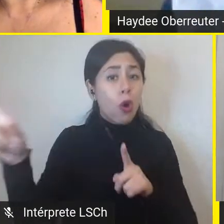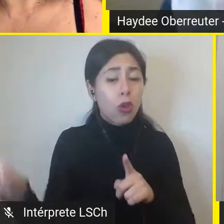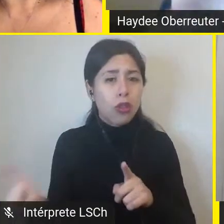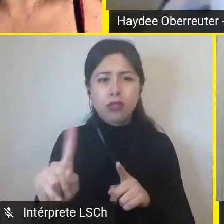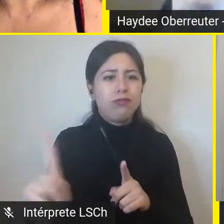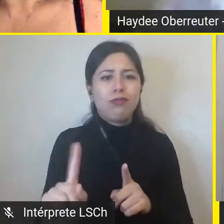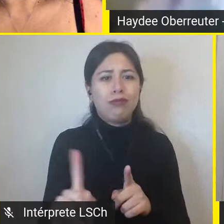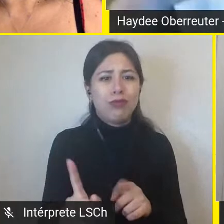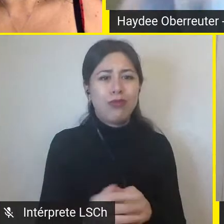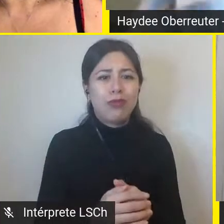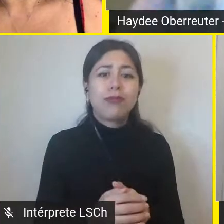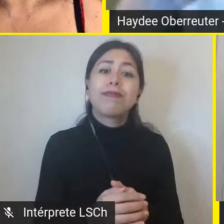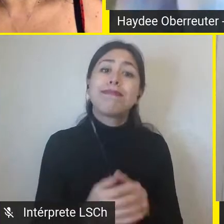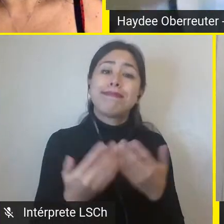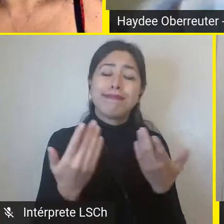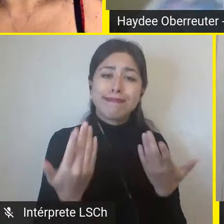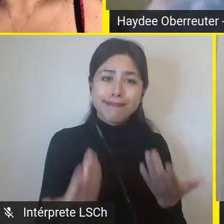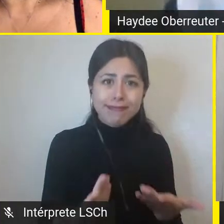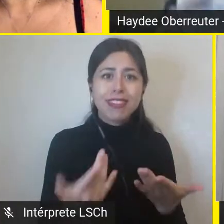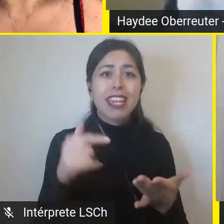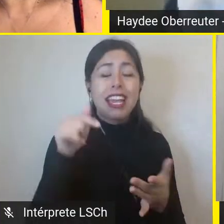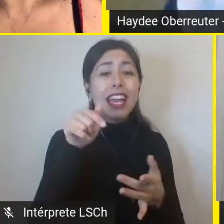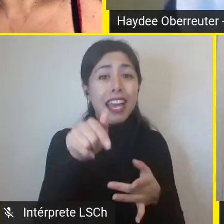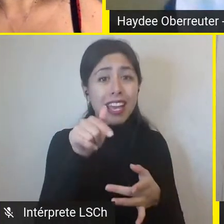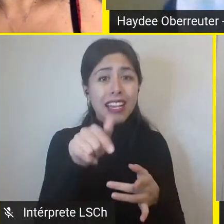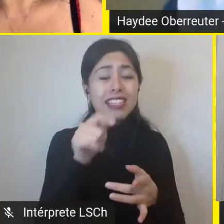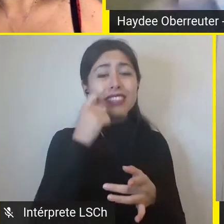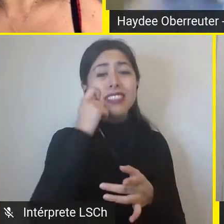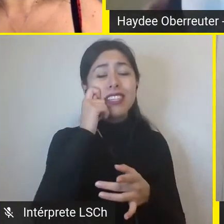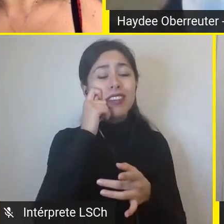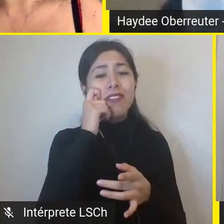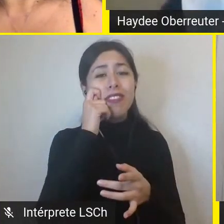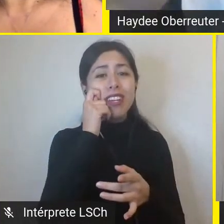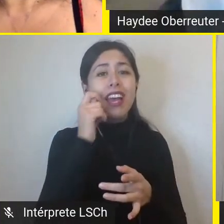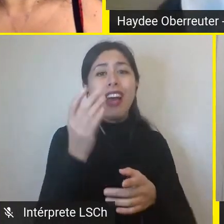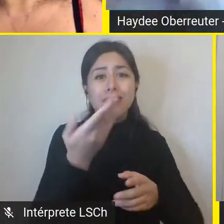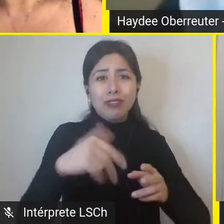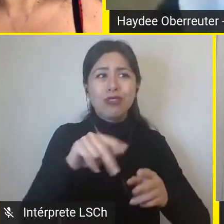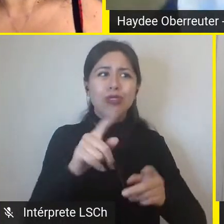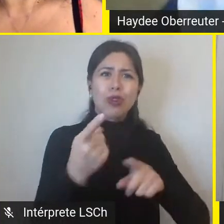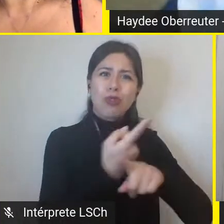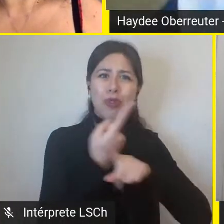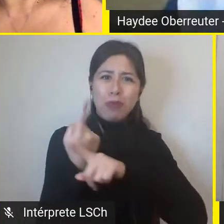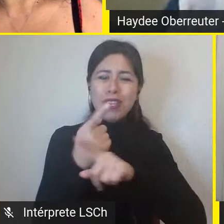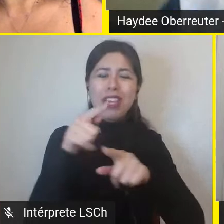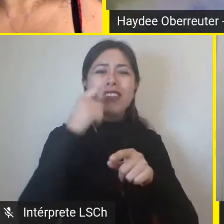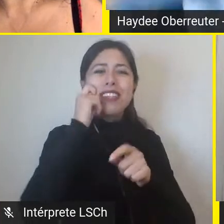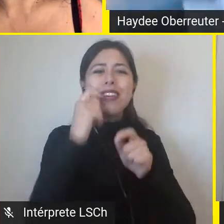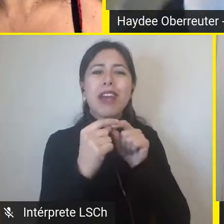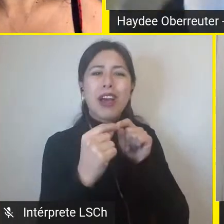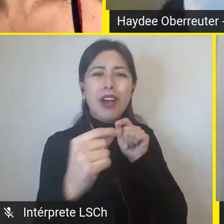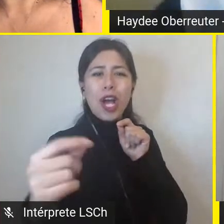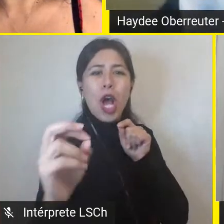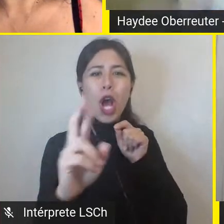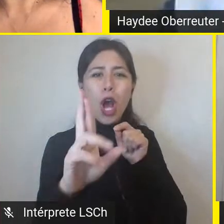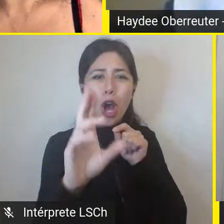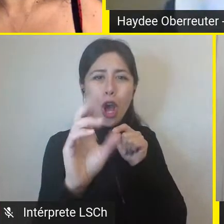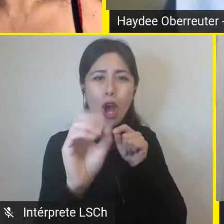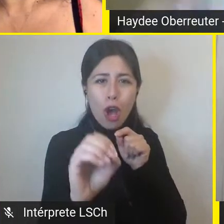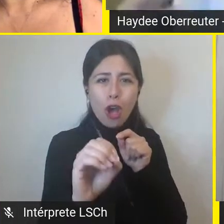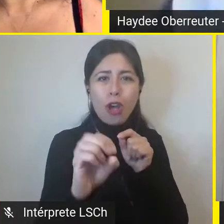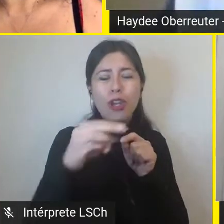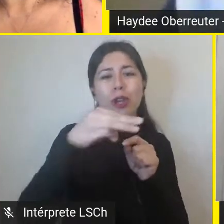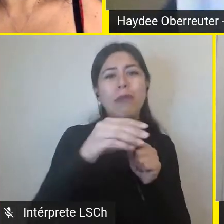allá. Bueno, pues precisamente de lo que se trata cuando hablamos de estos hilos de oro, María Emilia, Felipe, que somos